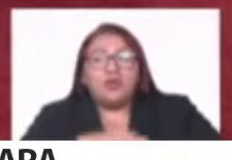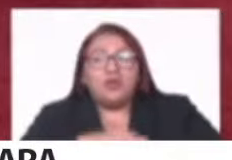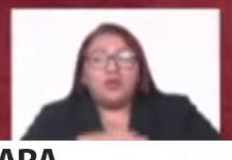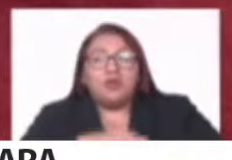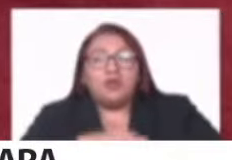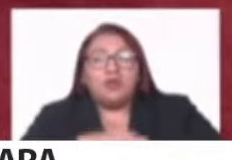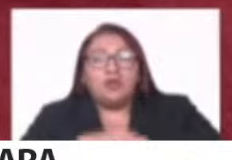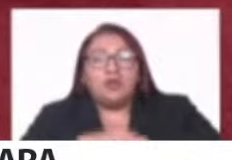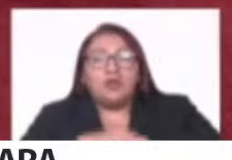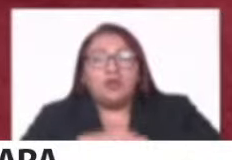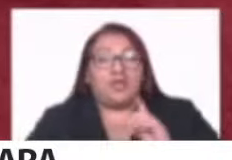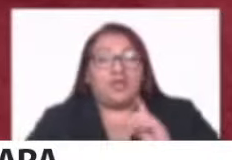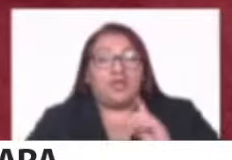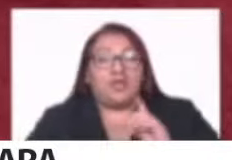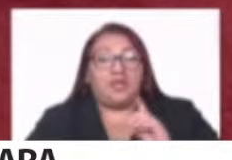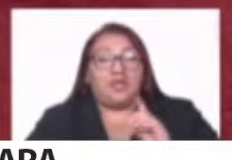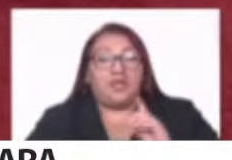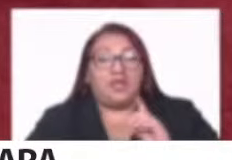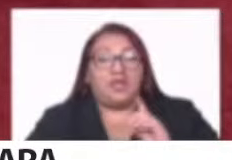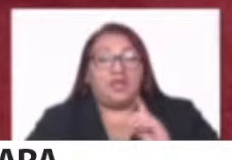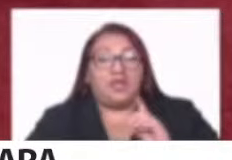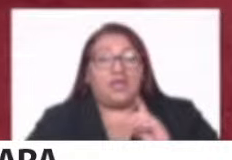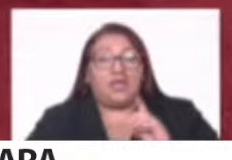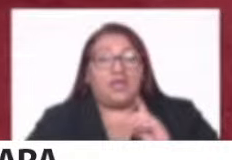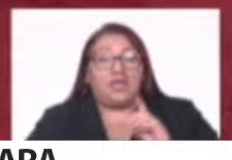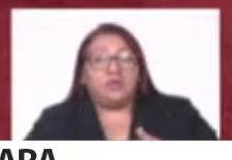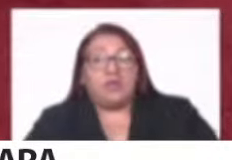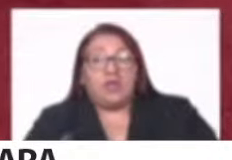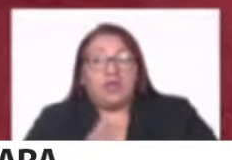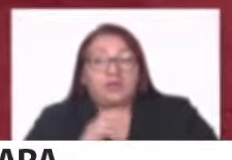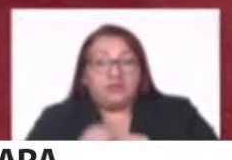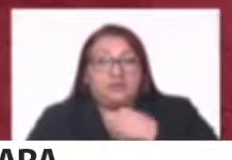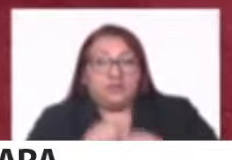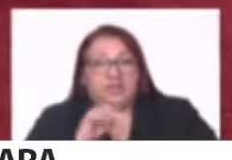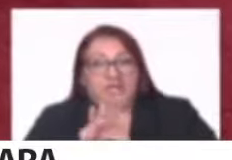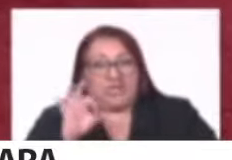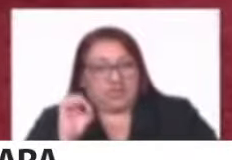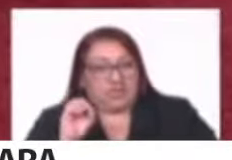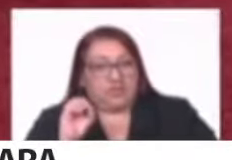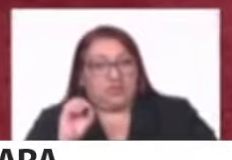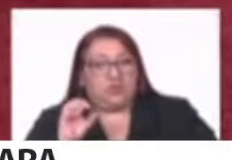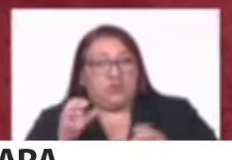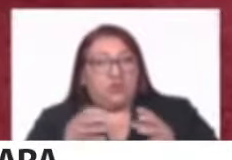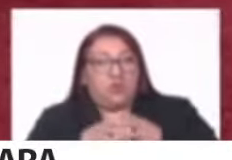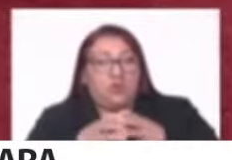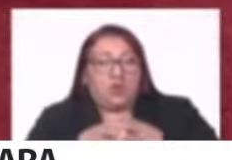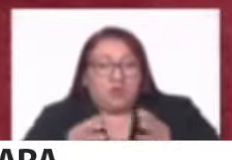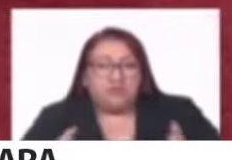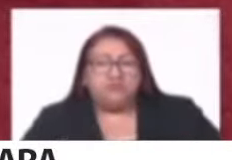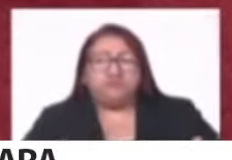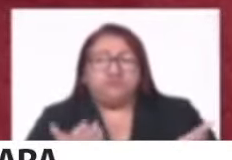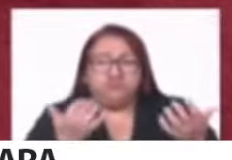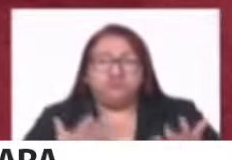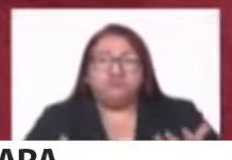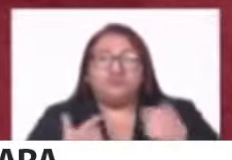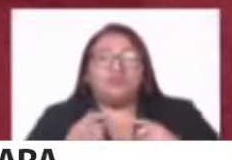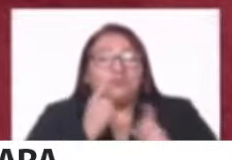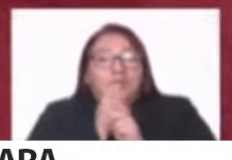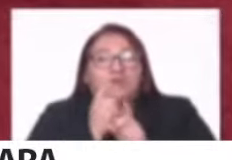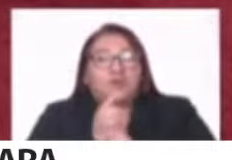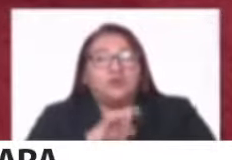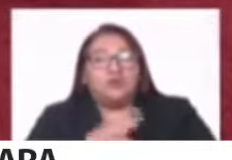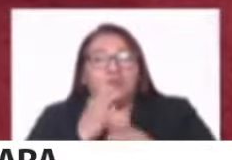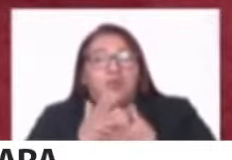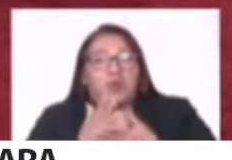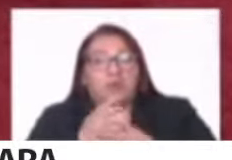presidenta Boluarte va a adquirir, antes de que acabe este año, más de 500 unidades de maquinaria pesada para enfrentar el Niño